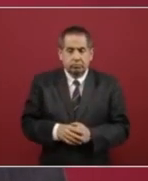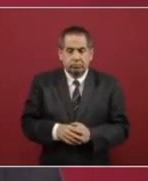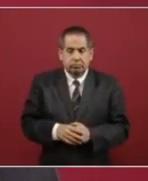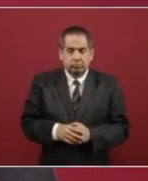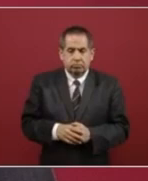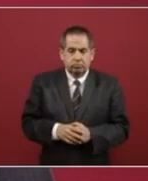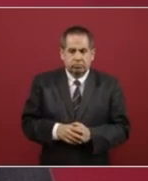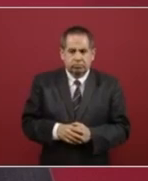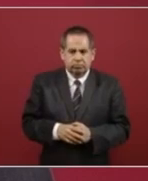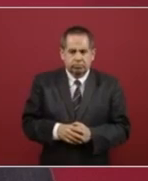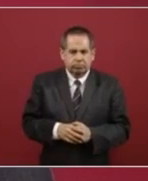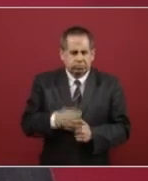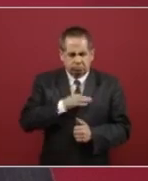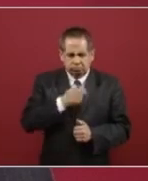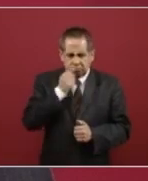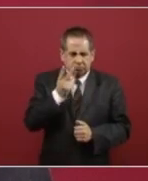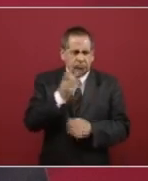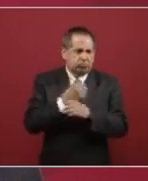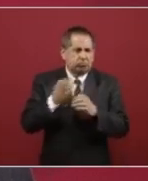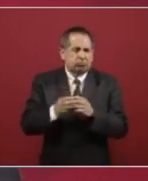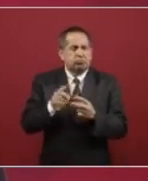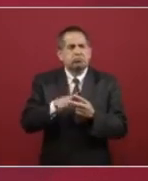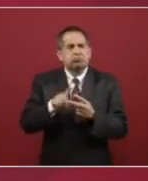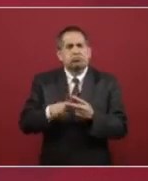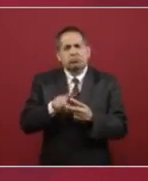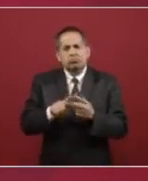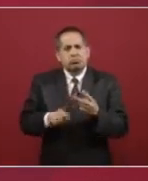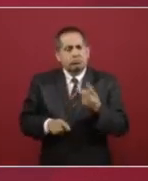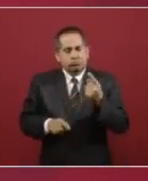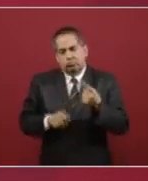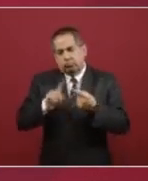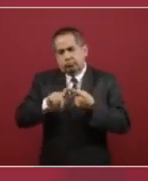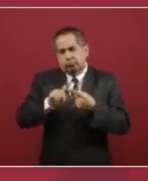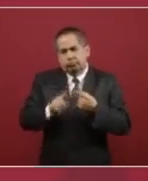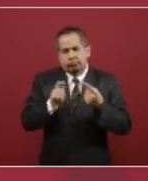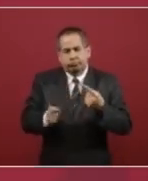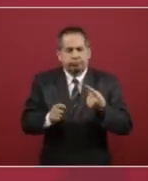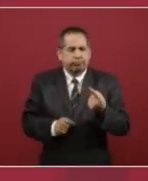Puedo decir dos cosas. Una, que